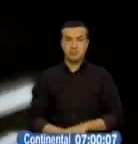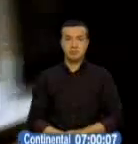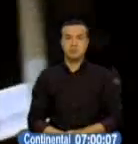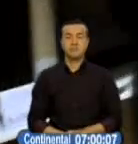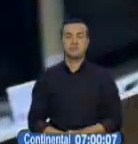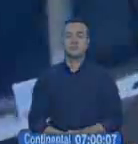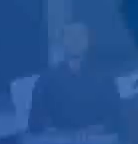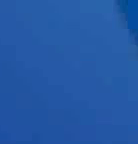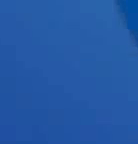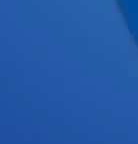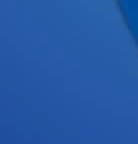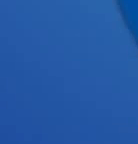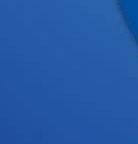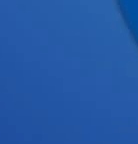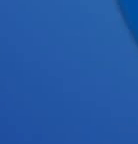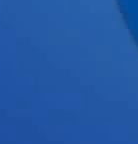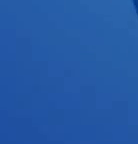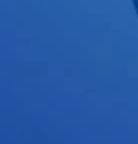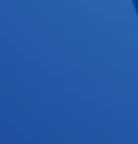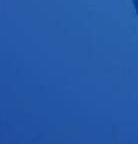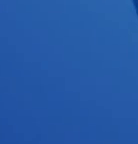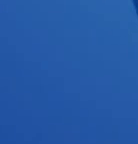TV.